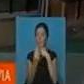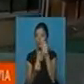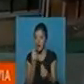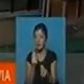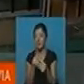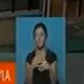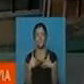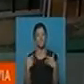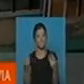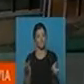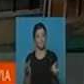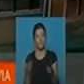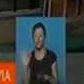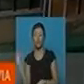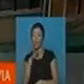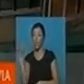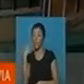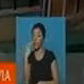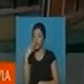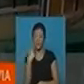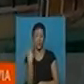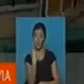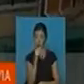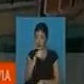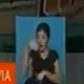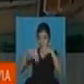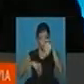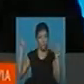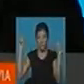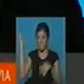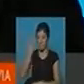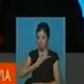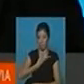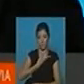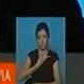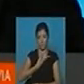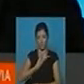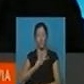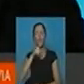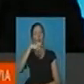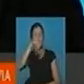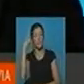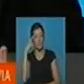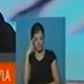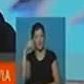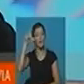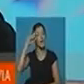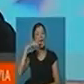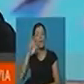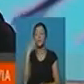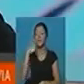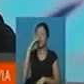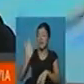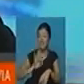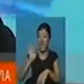digamos, oposición en todo el país, y Evo Morales perdió el referéndum. Me parece que, en términos, piensen que también Evo Morales es el presidente que más tiempo pasó en la presidencia de